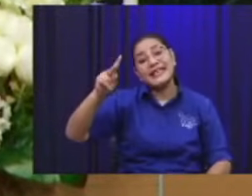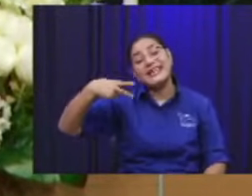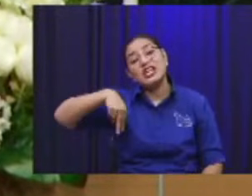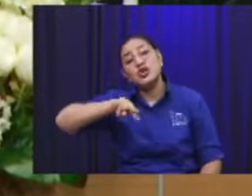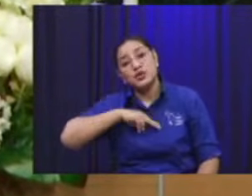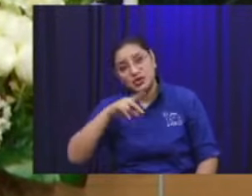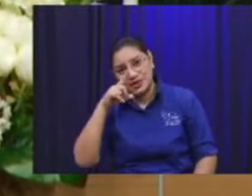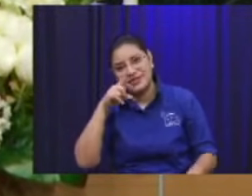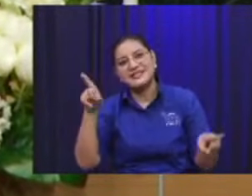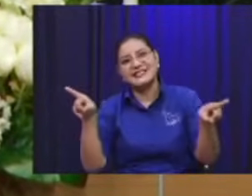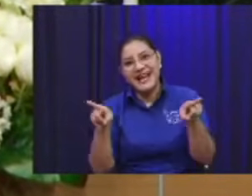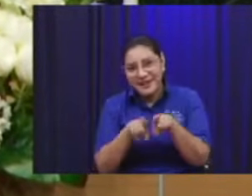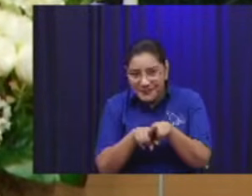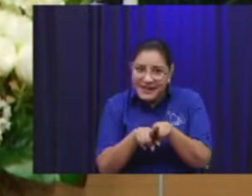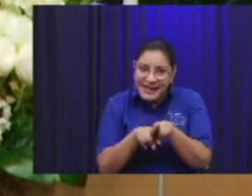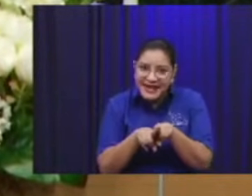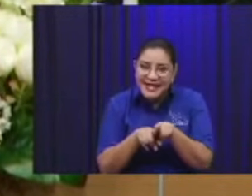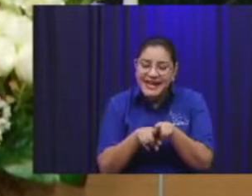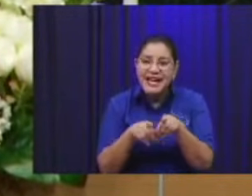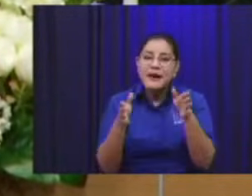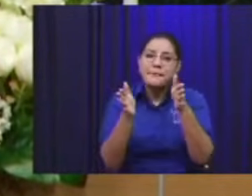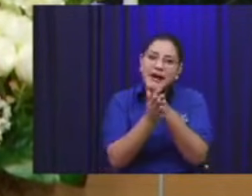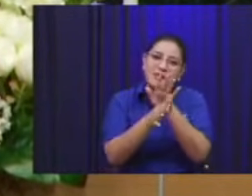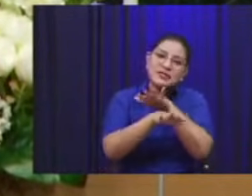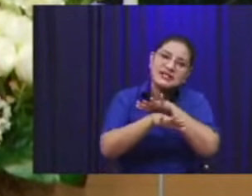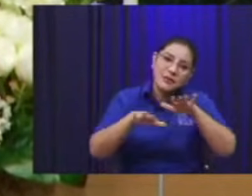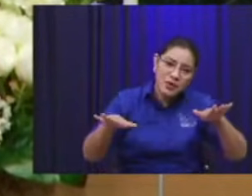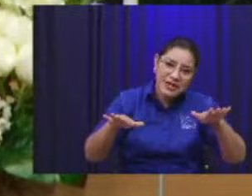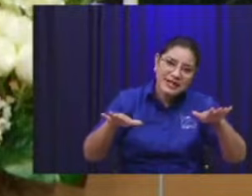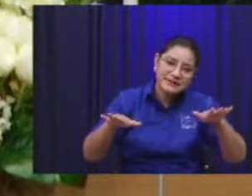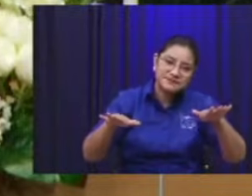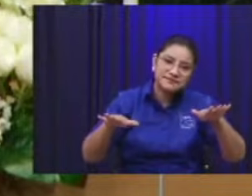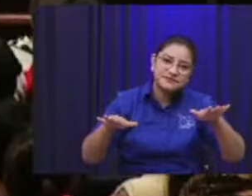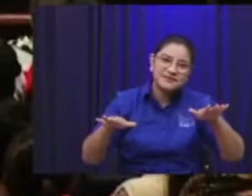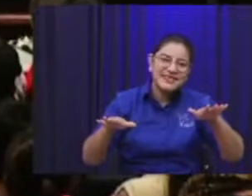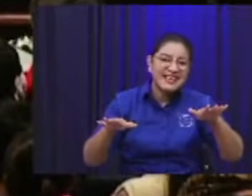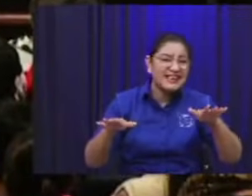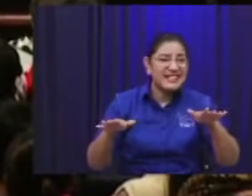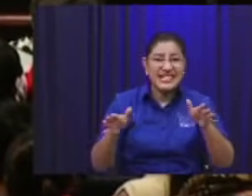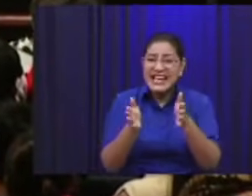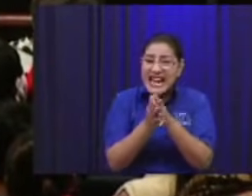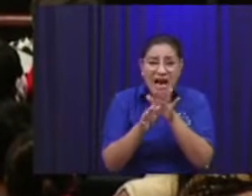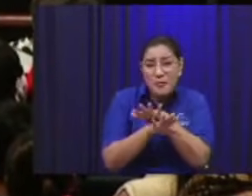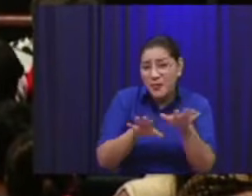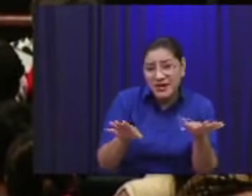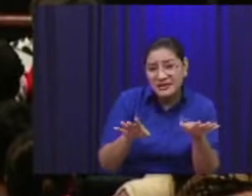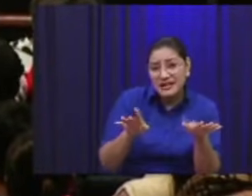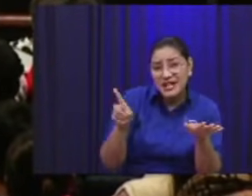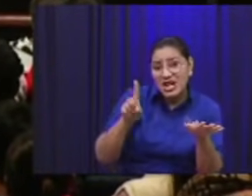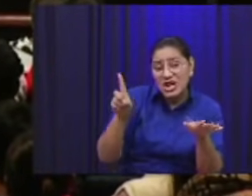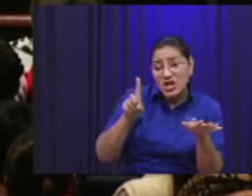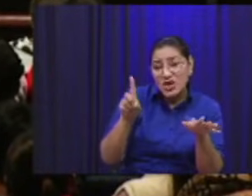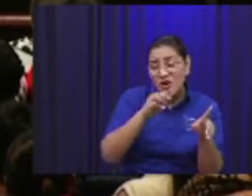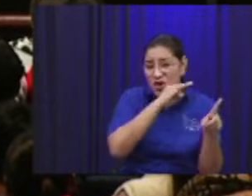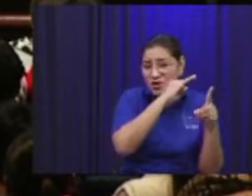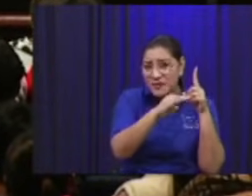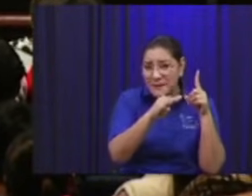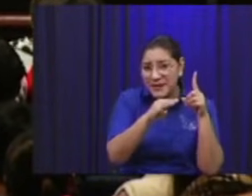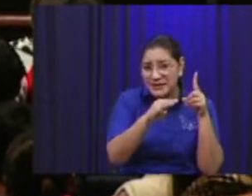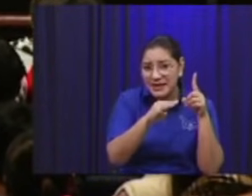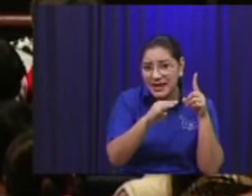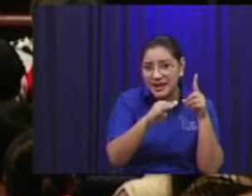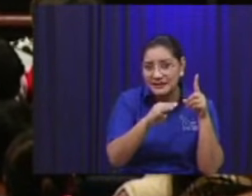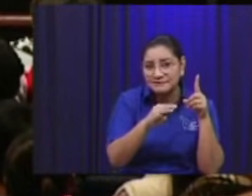antes también entonces claro la muerte nos va a matar pero de que nos vamos